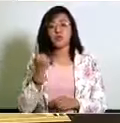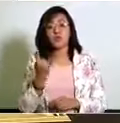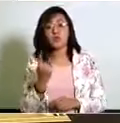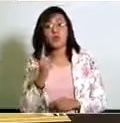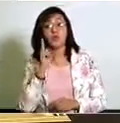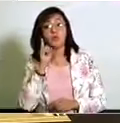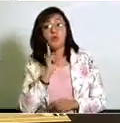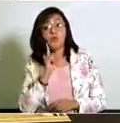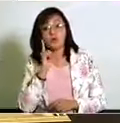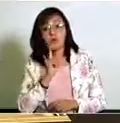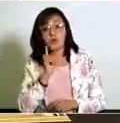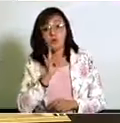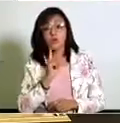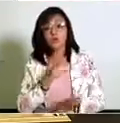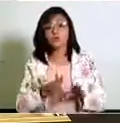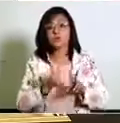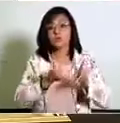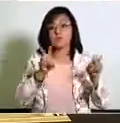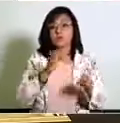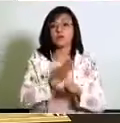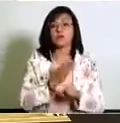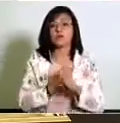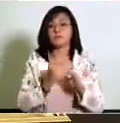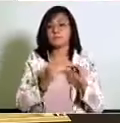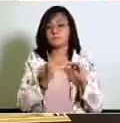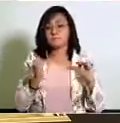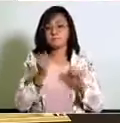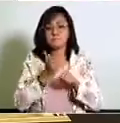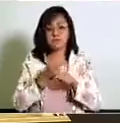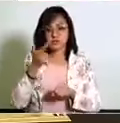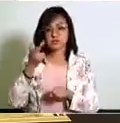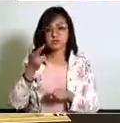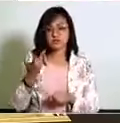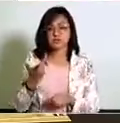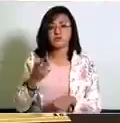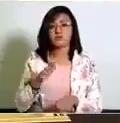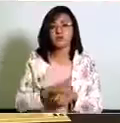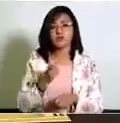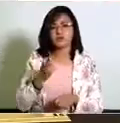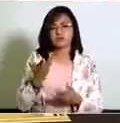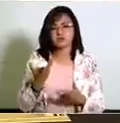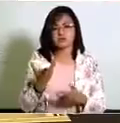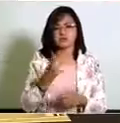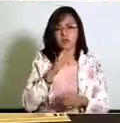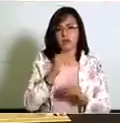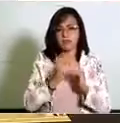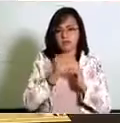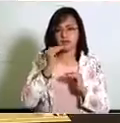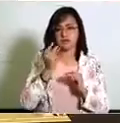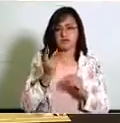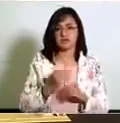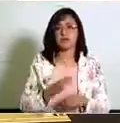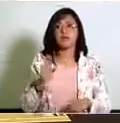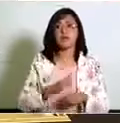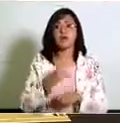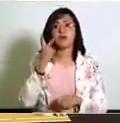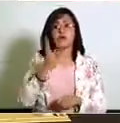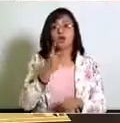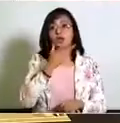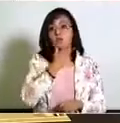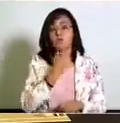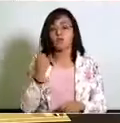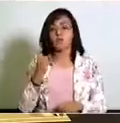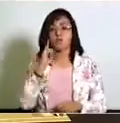aspirante por el tema de del género mayoritario Por qué género mayoritario porque había dos hombres y